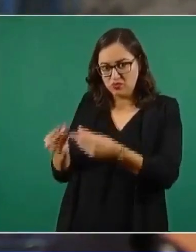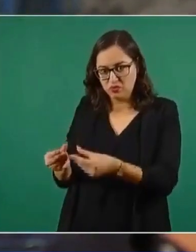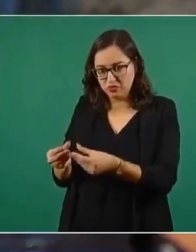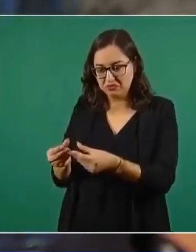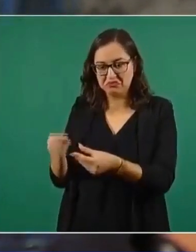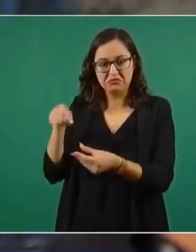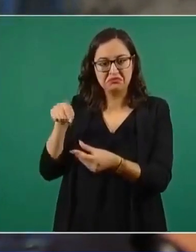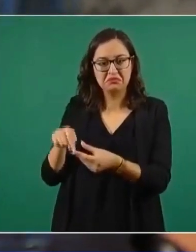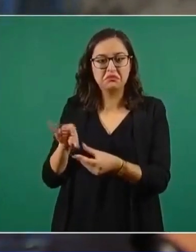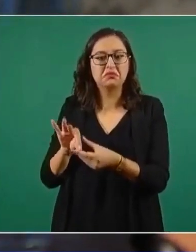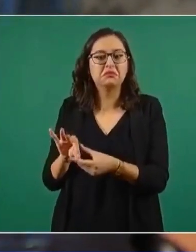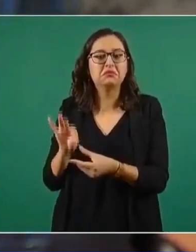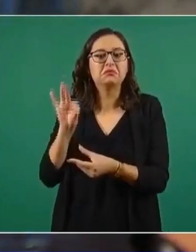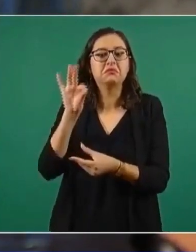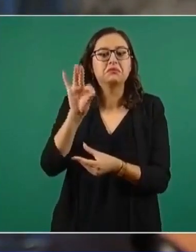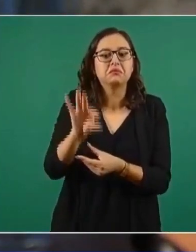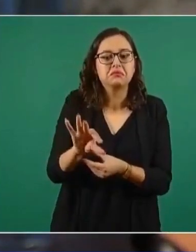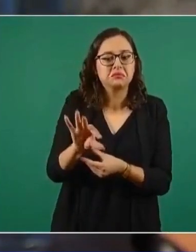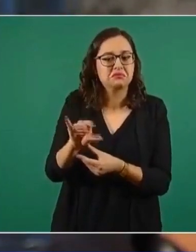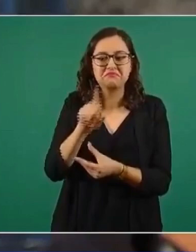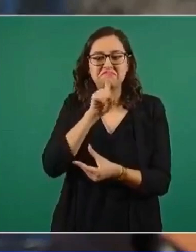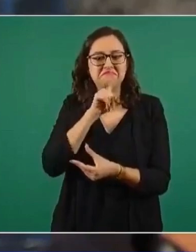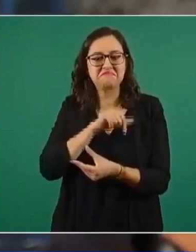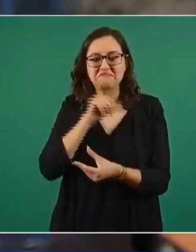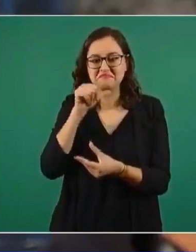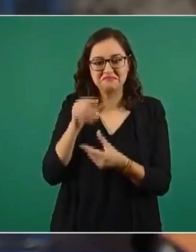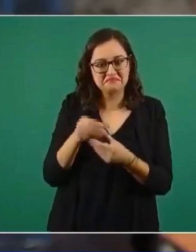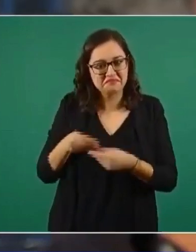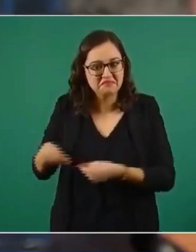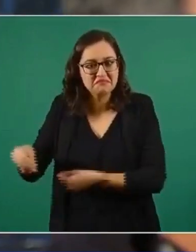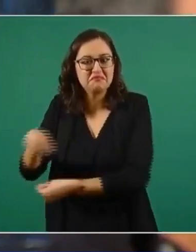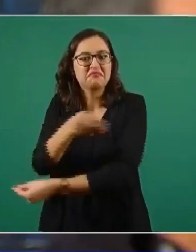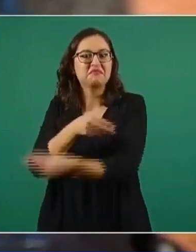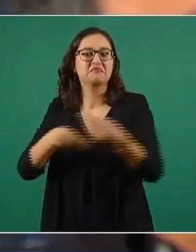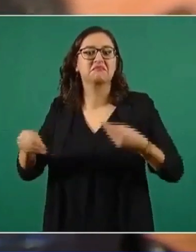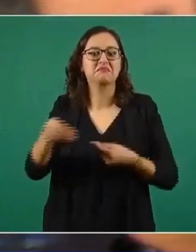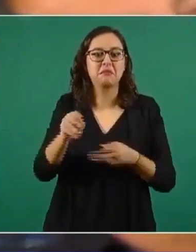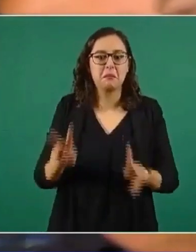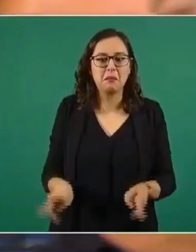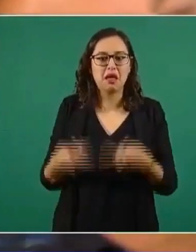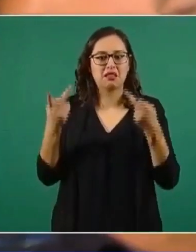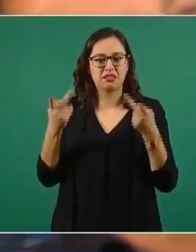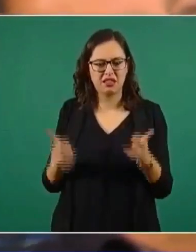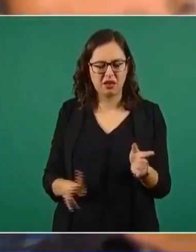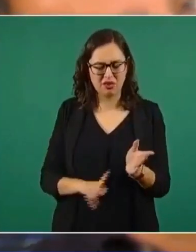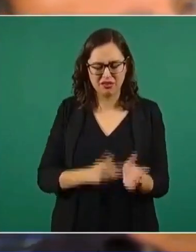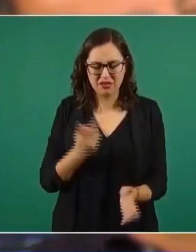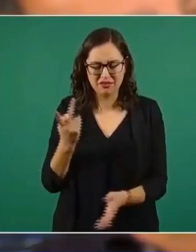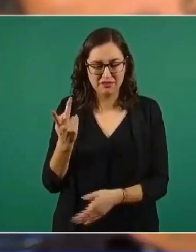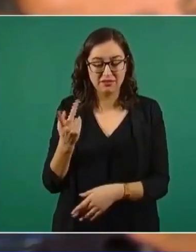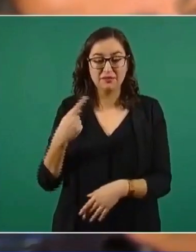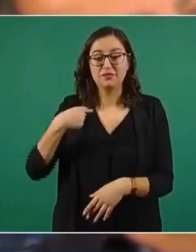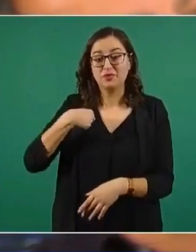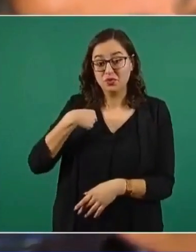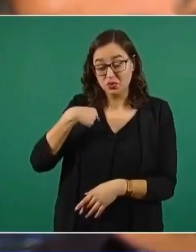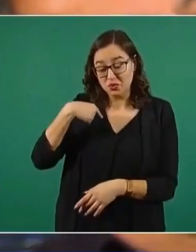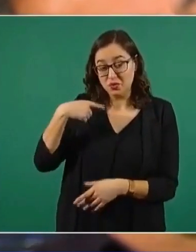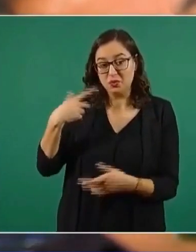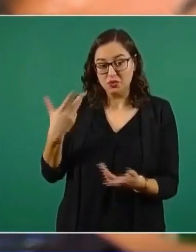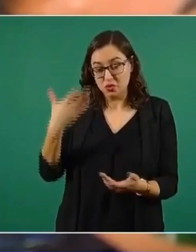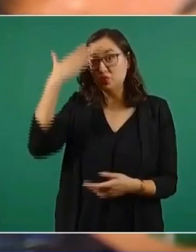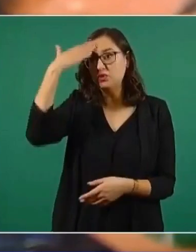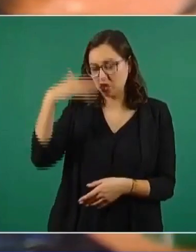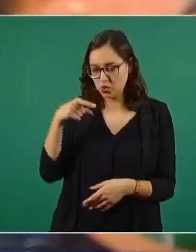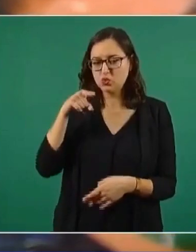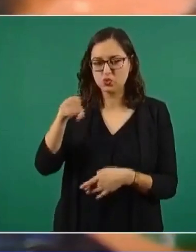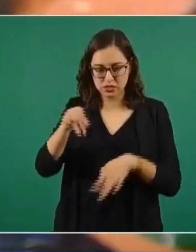las revenden. Sí. Ahí yo creo que debe de haber. Es necesario, yo sé que usted tiene mucho trabajo,